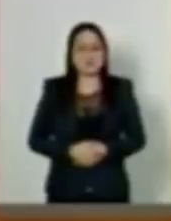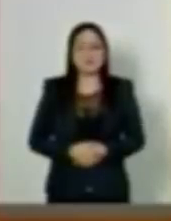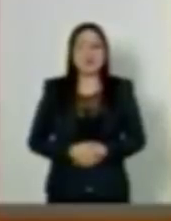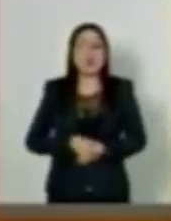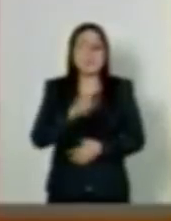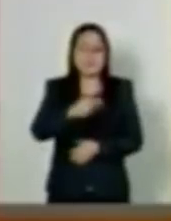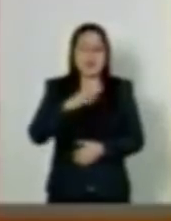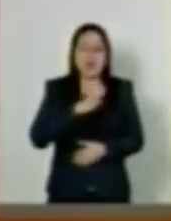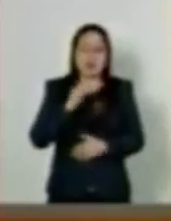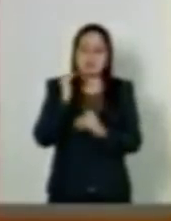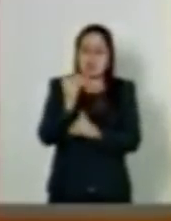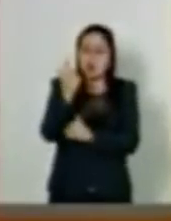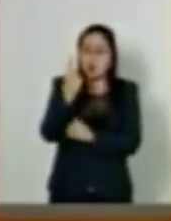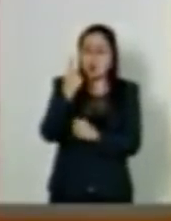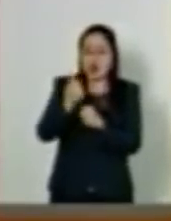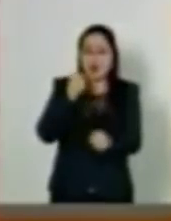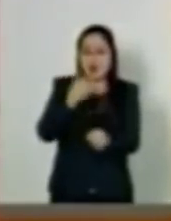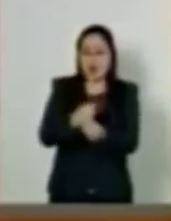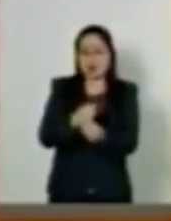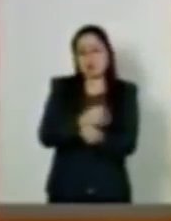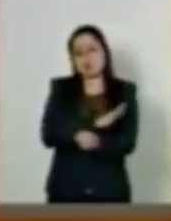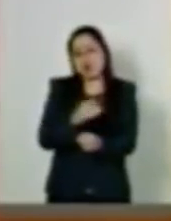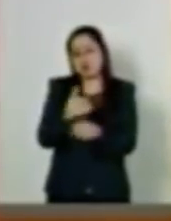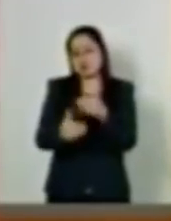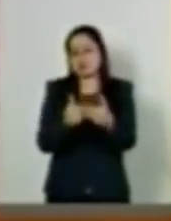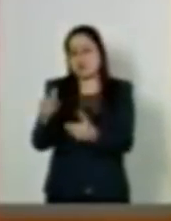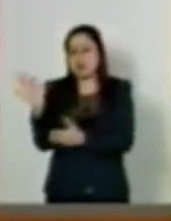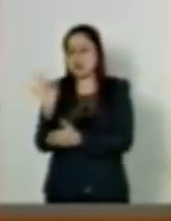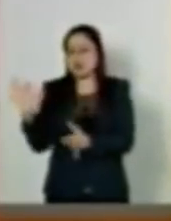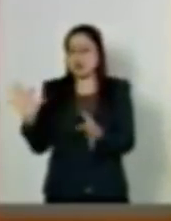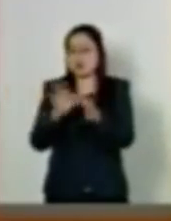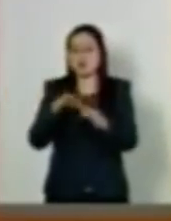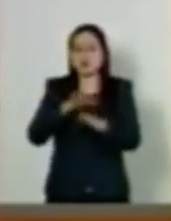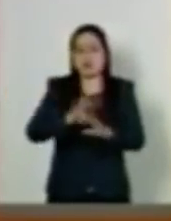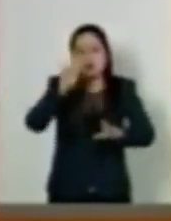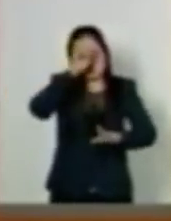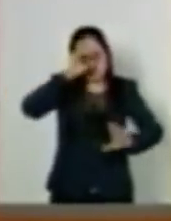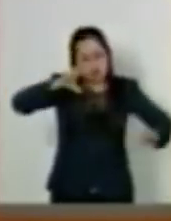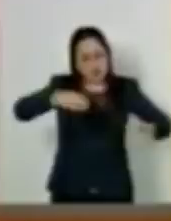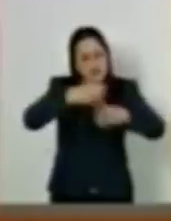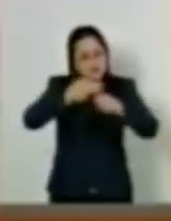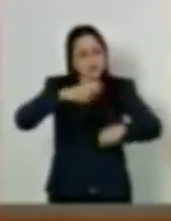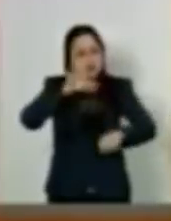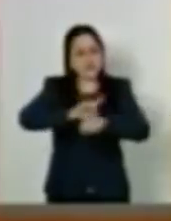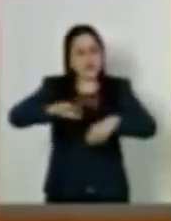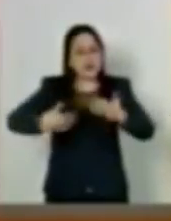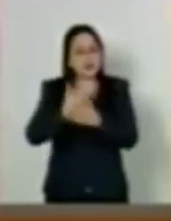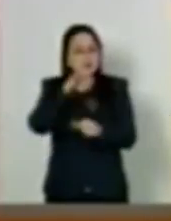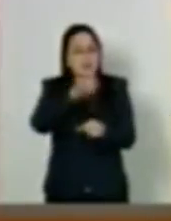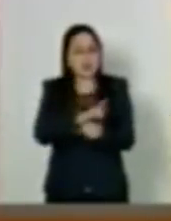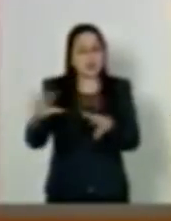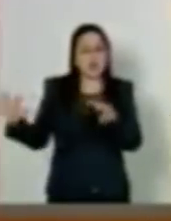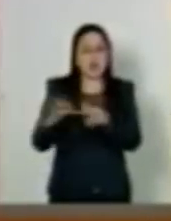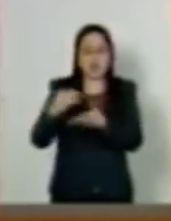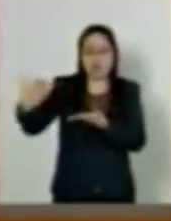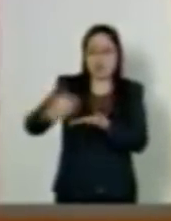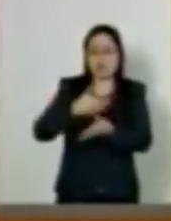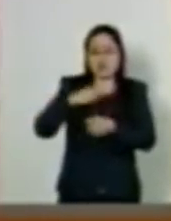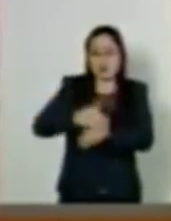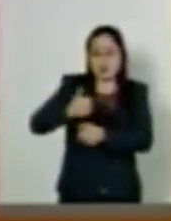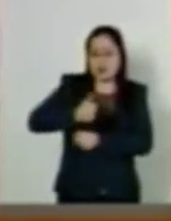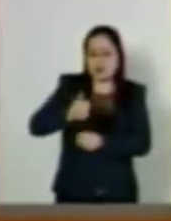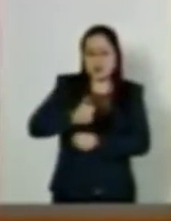y que dure hasta un año y previa consideración del Consejo de Seguridad Nacional, la intervención de las Fuerzas